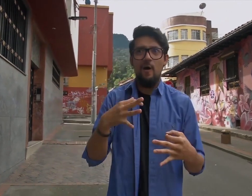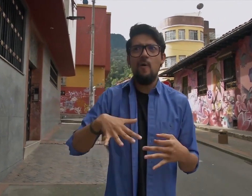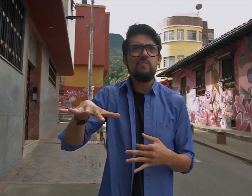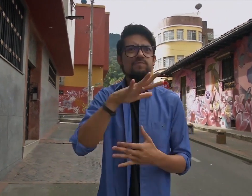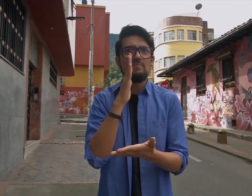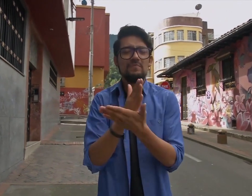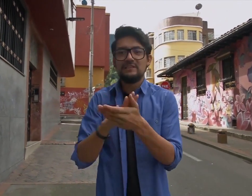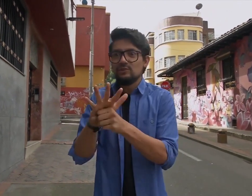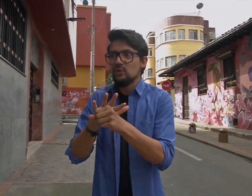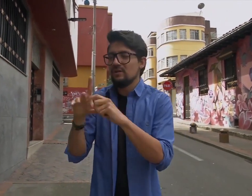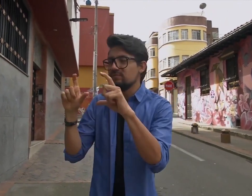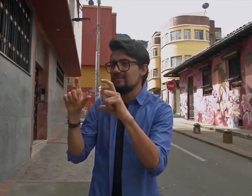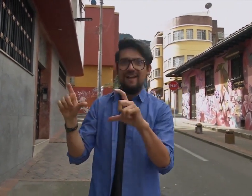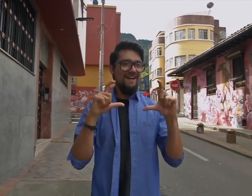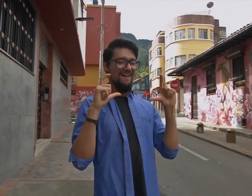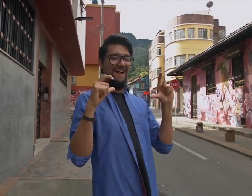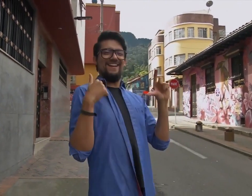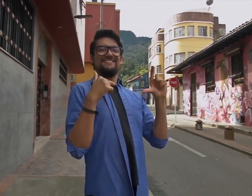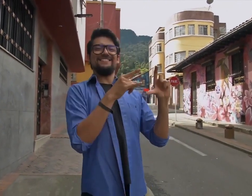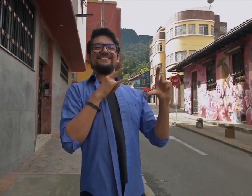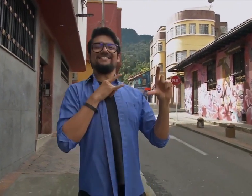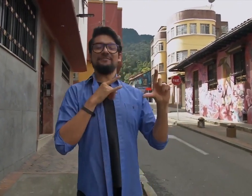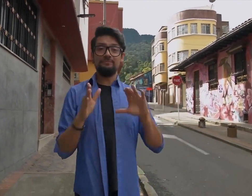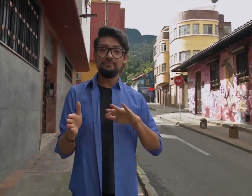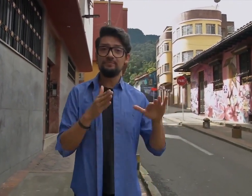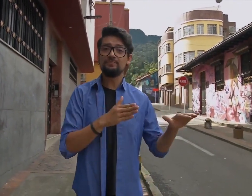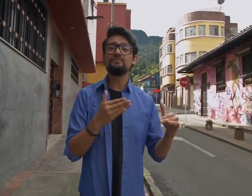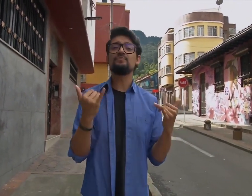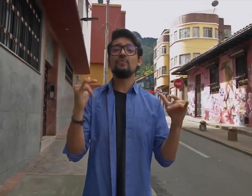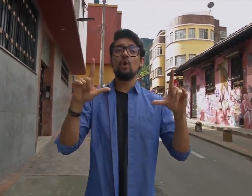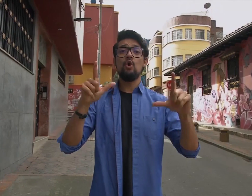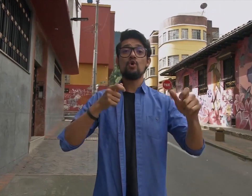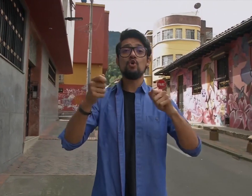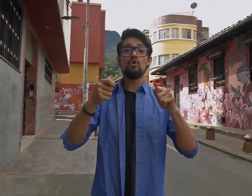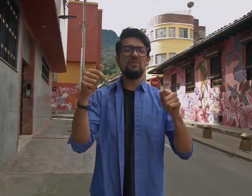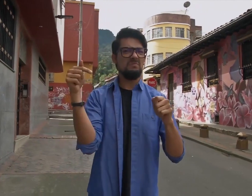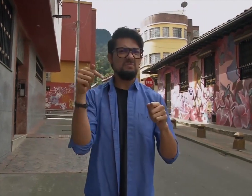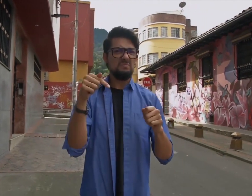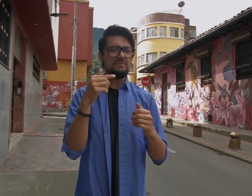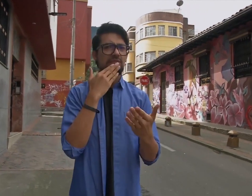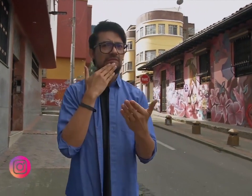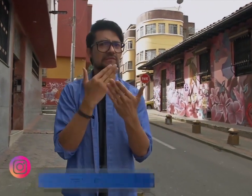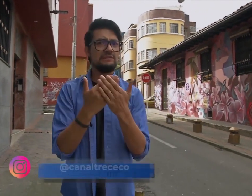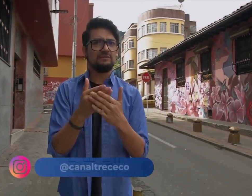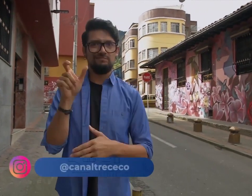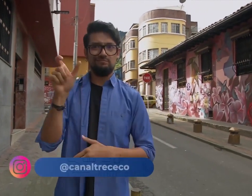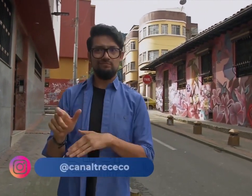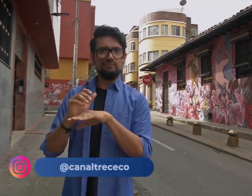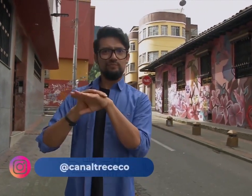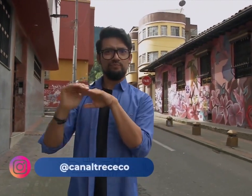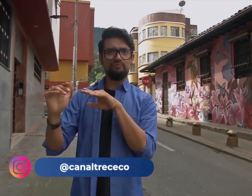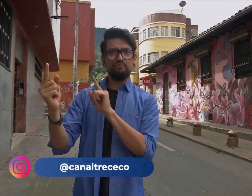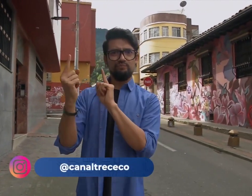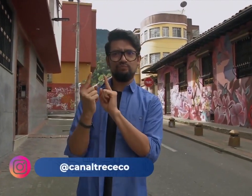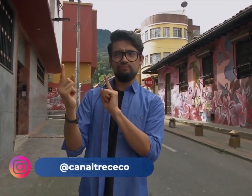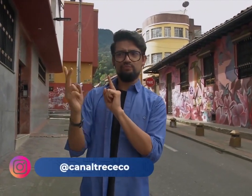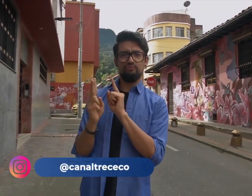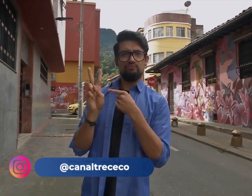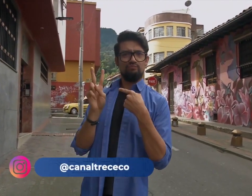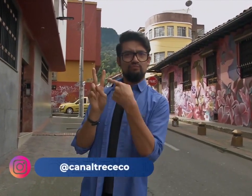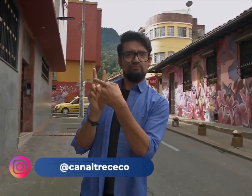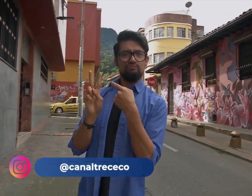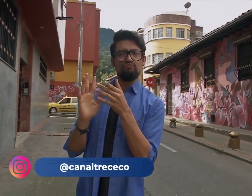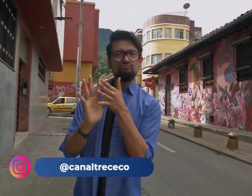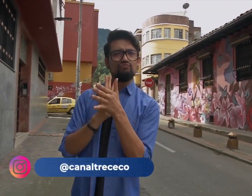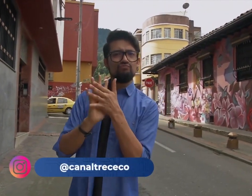más sublimes y vanos de la vida a las imágenes. En Toma el Control vamos a conocer, gracias